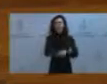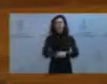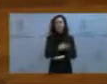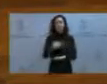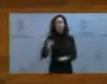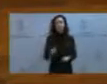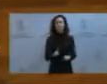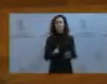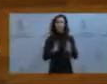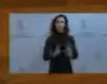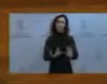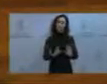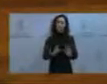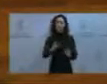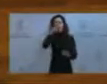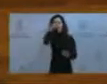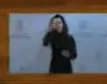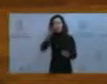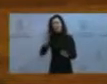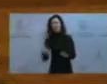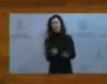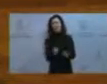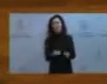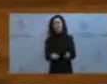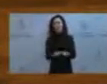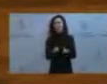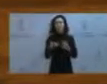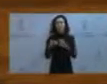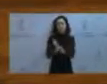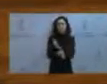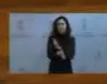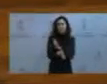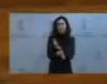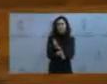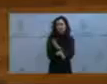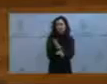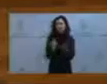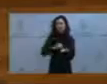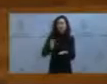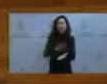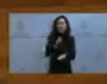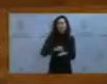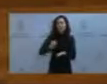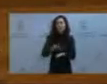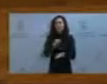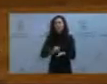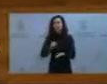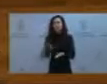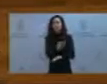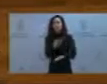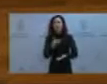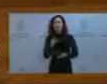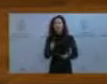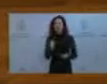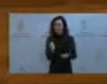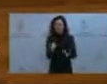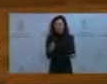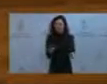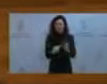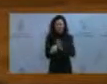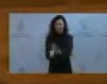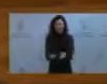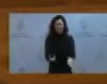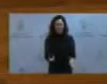Sin embargo, otras patologías, como lo acabo de reportar, sí que disponen de ese derecho. Nos parece una discriminación,